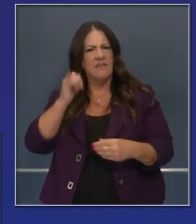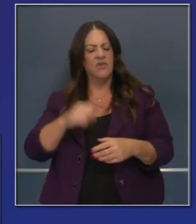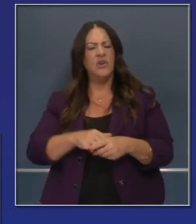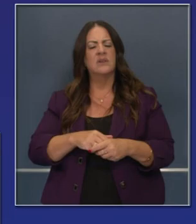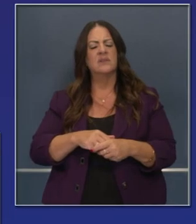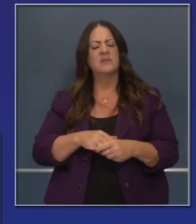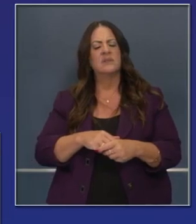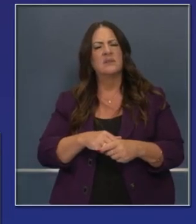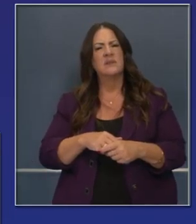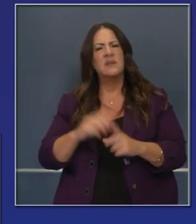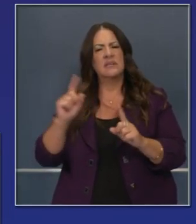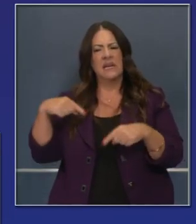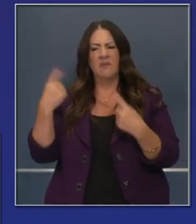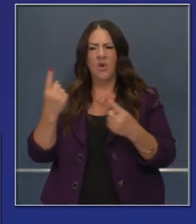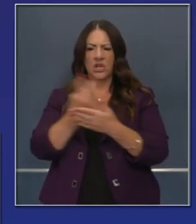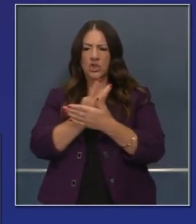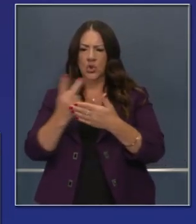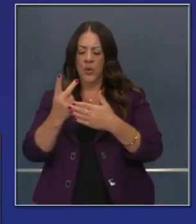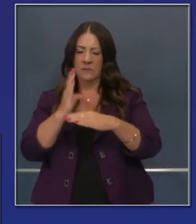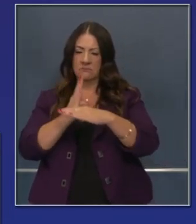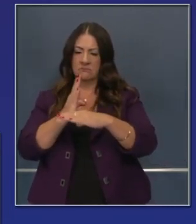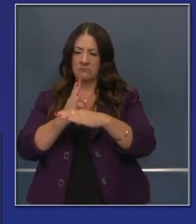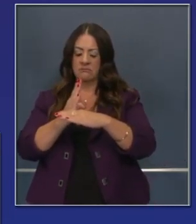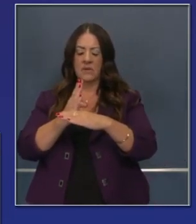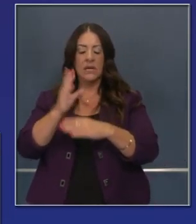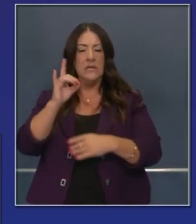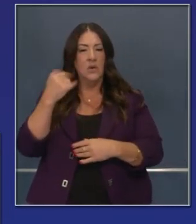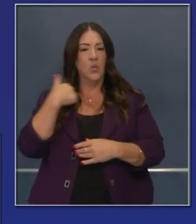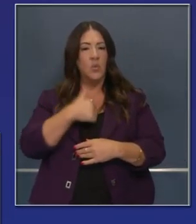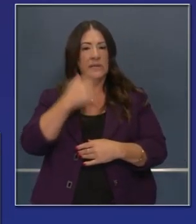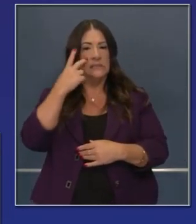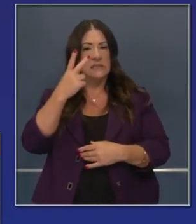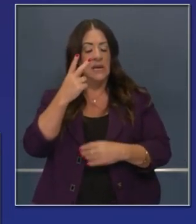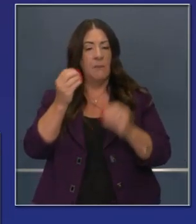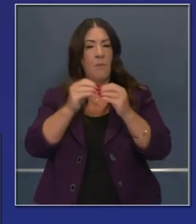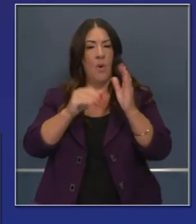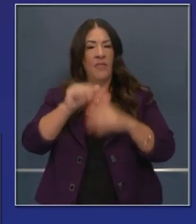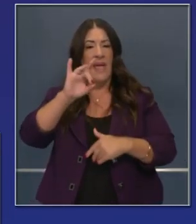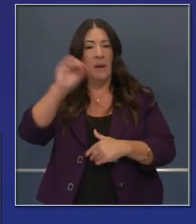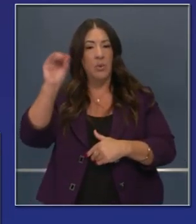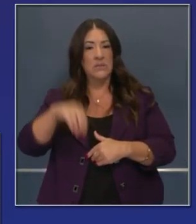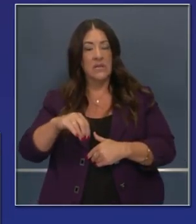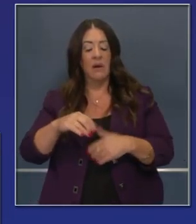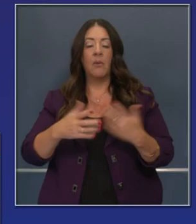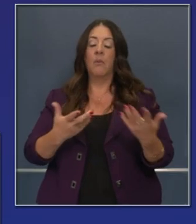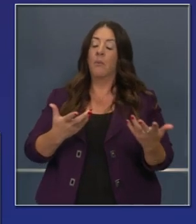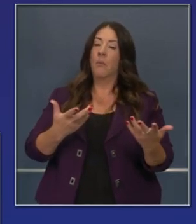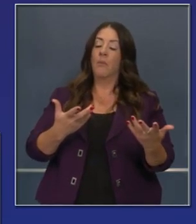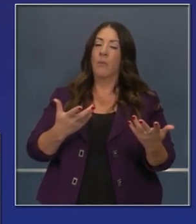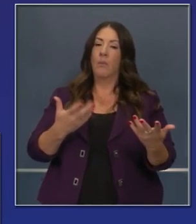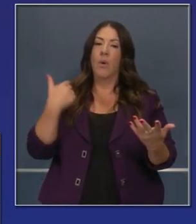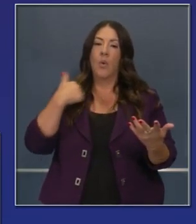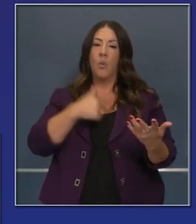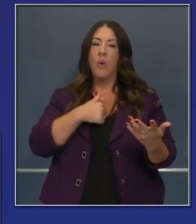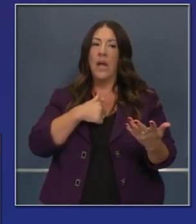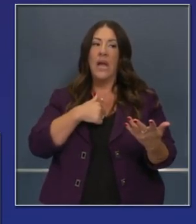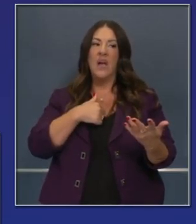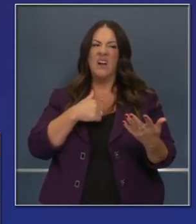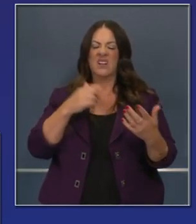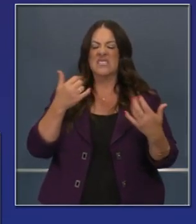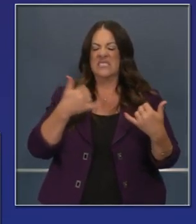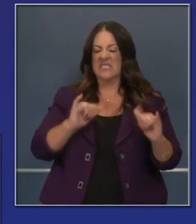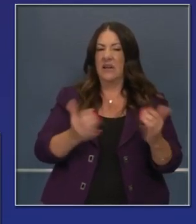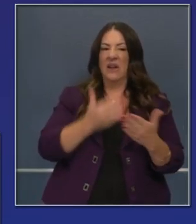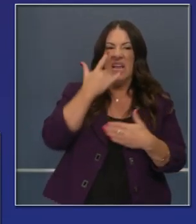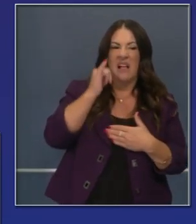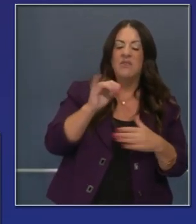California. Nunca en un periodo de 14 días habíamos estado a más de 8% de índice de positividad, mucho mejor que